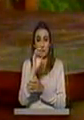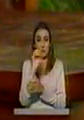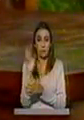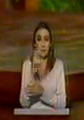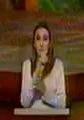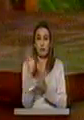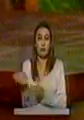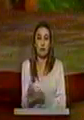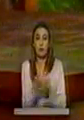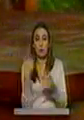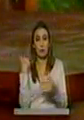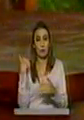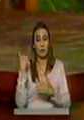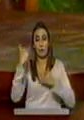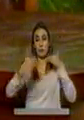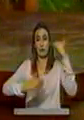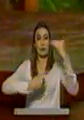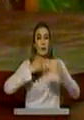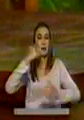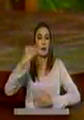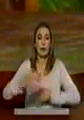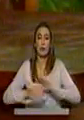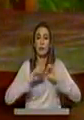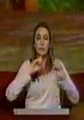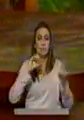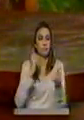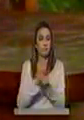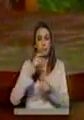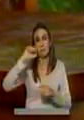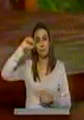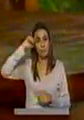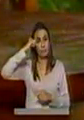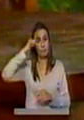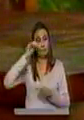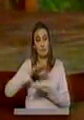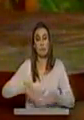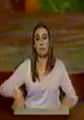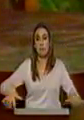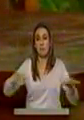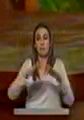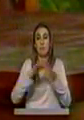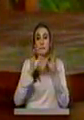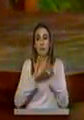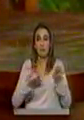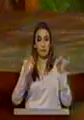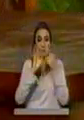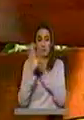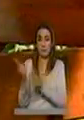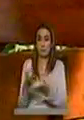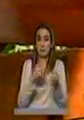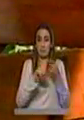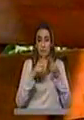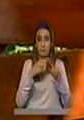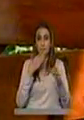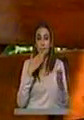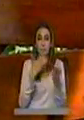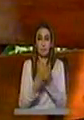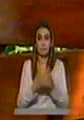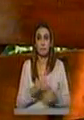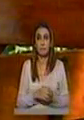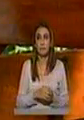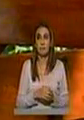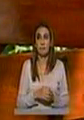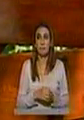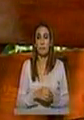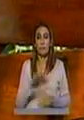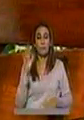así, teniendo gente preparada, pero recordarle y actualizarlos es importante. Claro que sí, completamente de acuerdo.